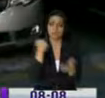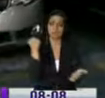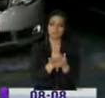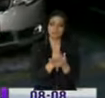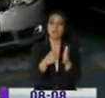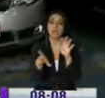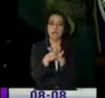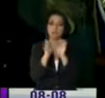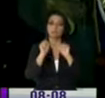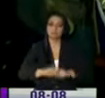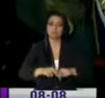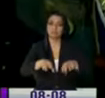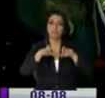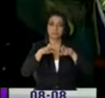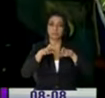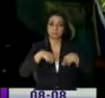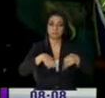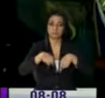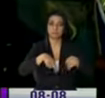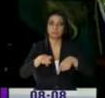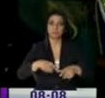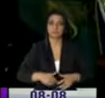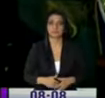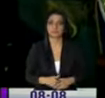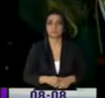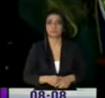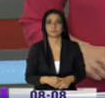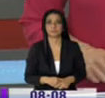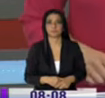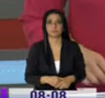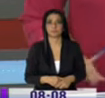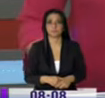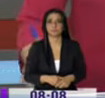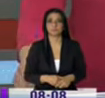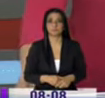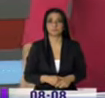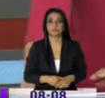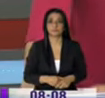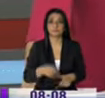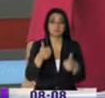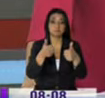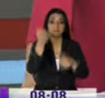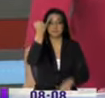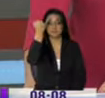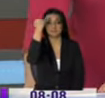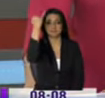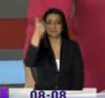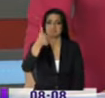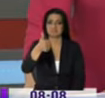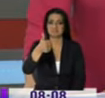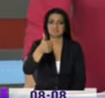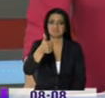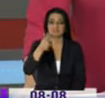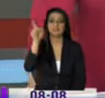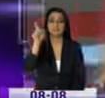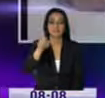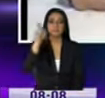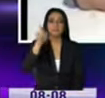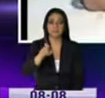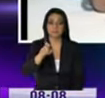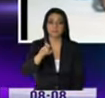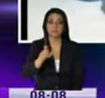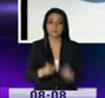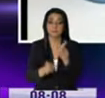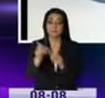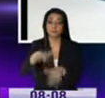en la urbe. En Quito informó Andrea Urbe. Excelente iniciativa, realmente es muy necesario que estas